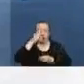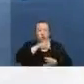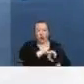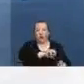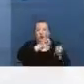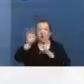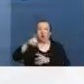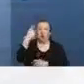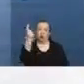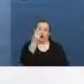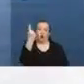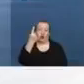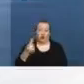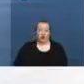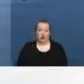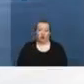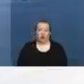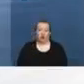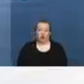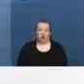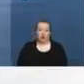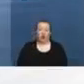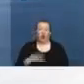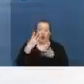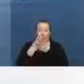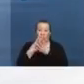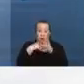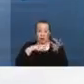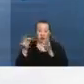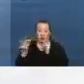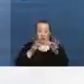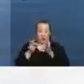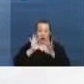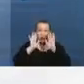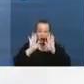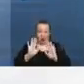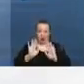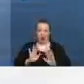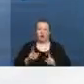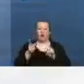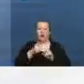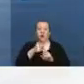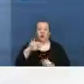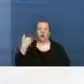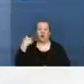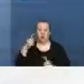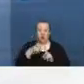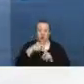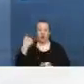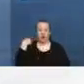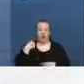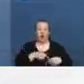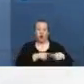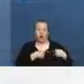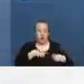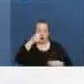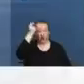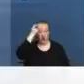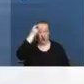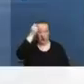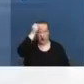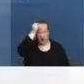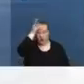pero luego explicar cómo se mantiene la página es cárcel que tener corazón razón entrega inteligencia